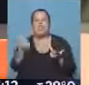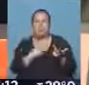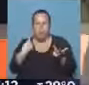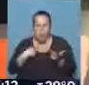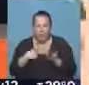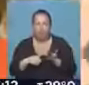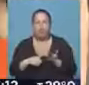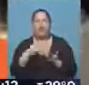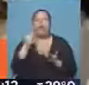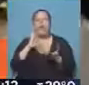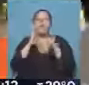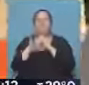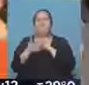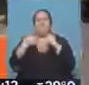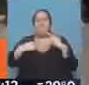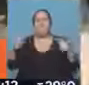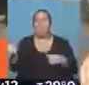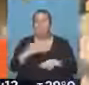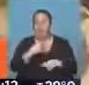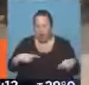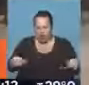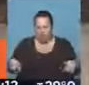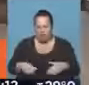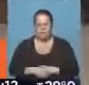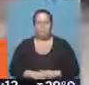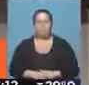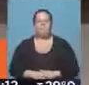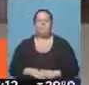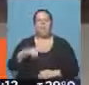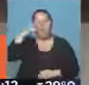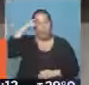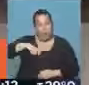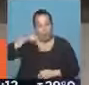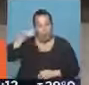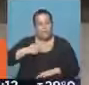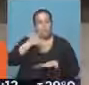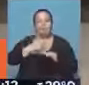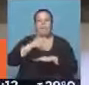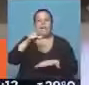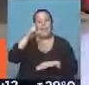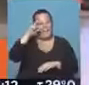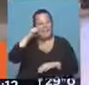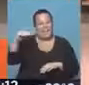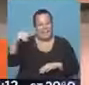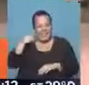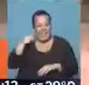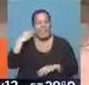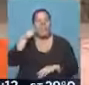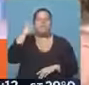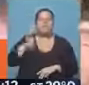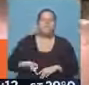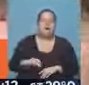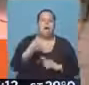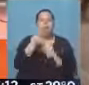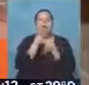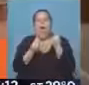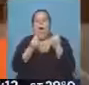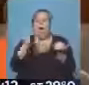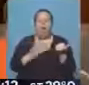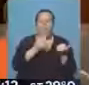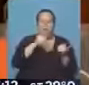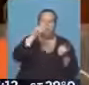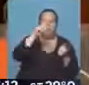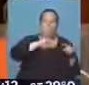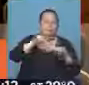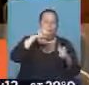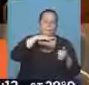o Cómo funcionan casi todas las cosas. El jurado, presidido por Alberto Lecchi, tendrá que decidirse entre producciones de